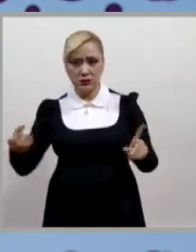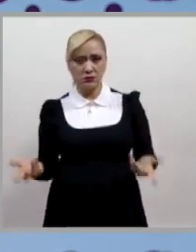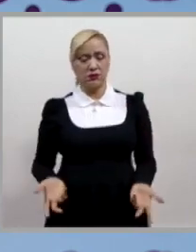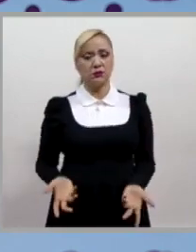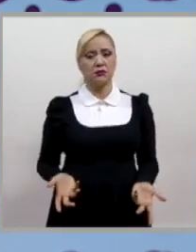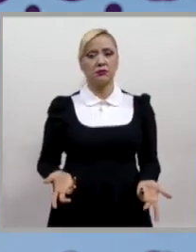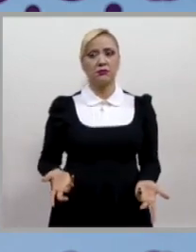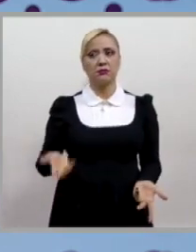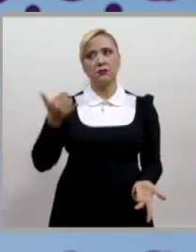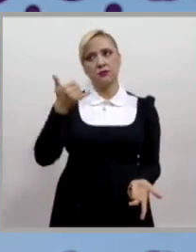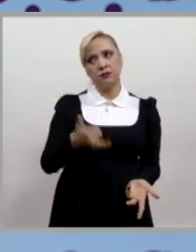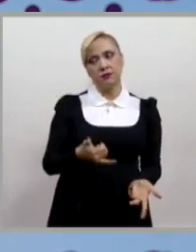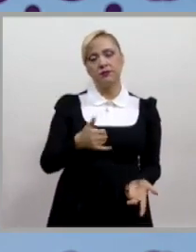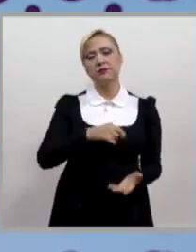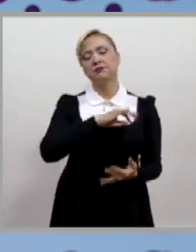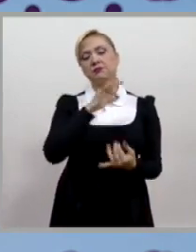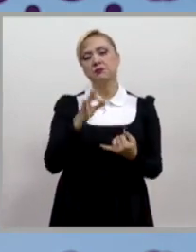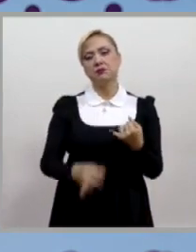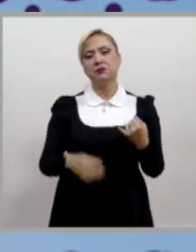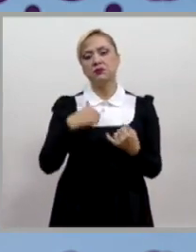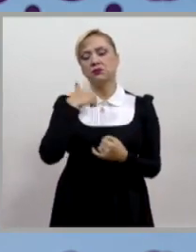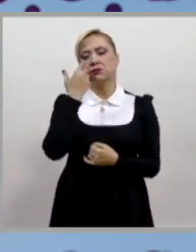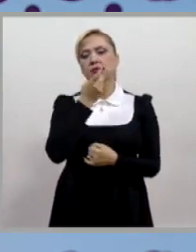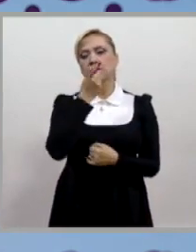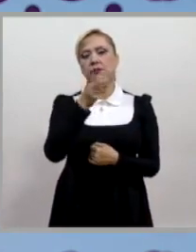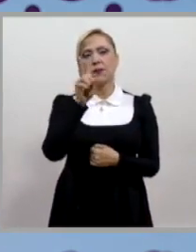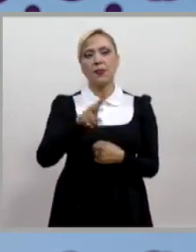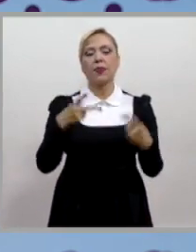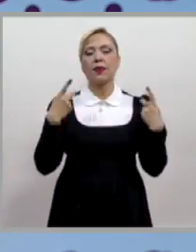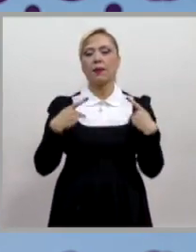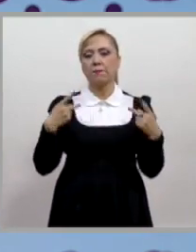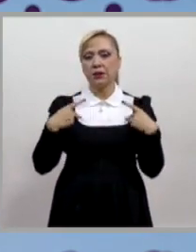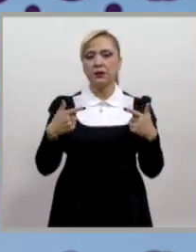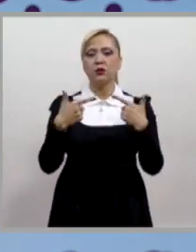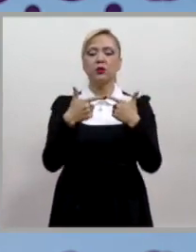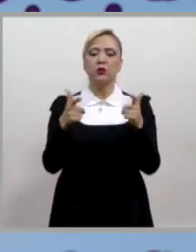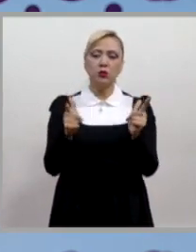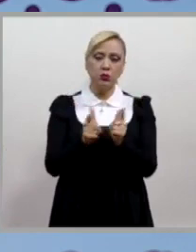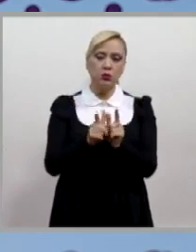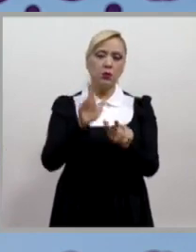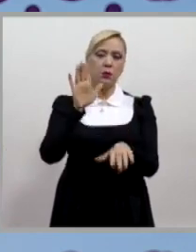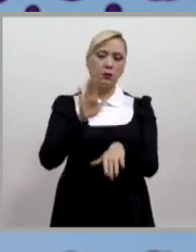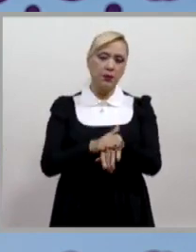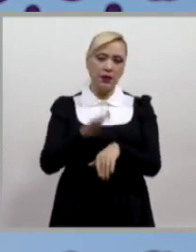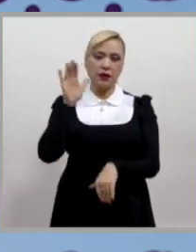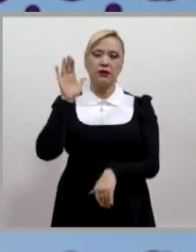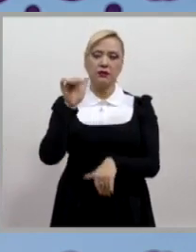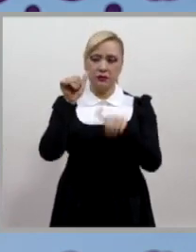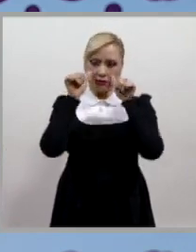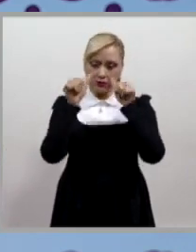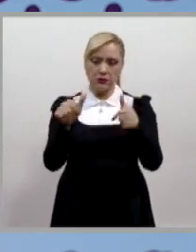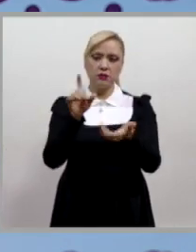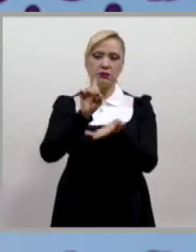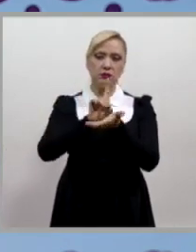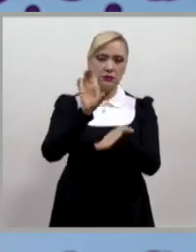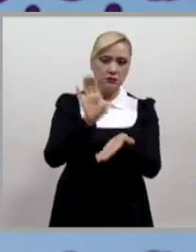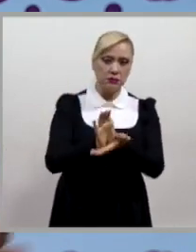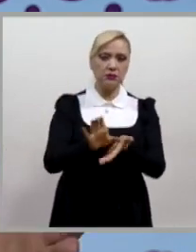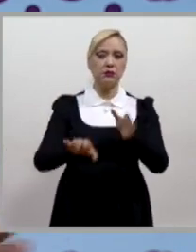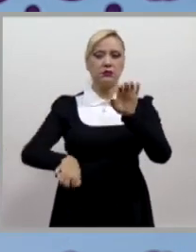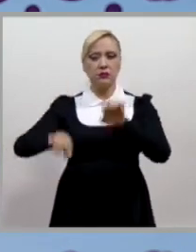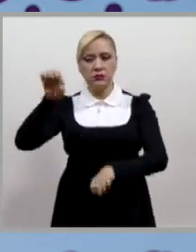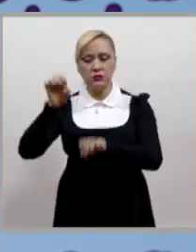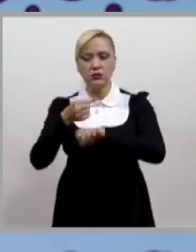nuestro. Y bueno, finalmente yo retomaría el tema de las personas y grupos de atención prioritaria con todo lo procesal y sustantivo que eso